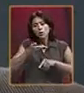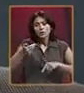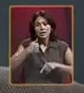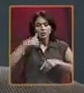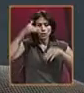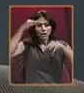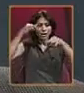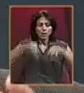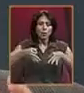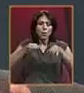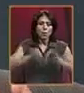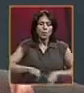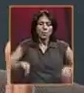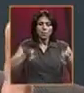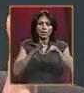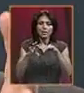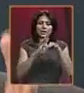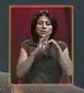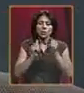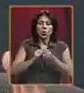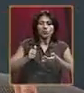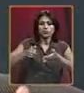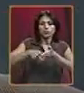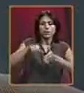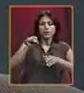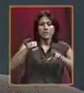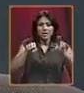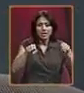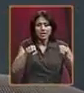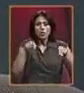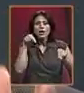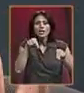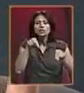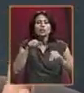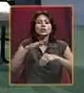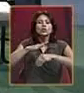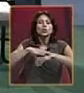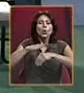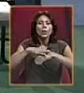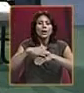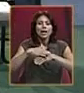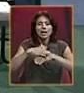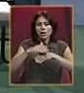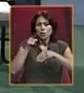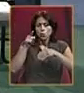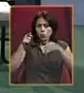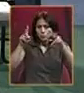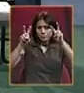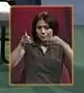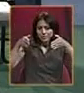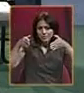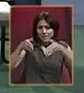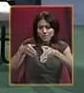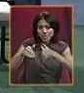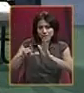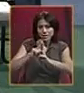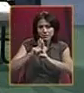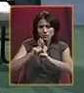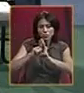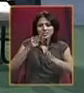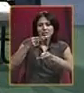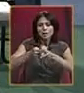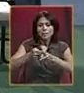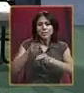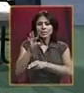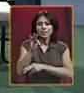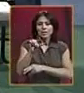referendo, es que bueno, el referendo es sobre una pieza de legislación, en este caso se llama Tratado de Libre Comercio con los Estados Unidos, o sea,